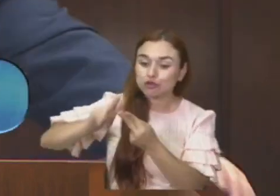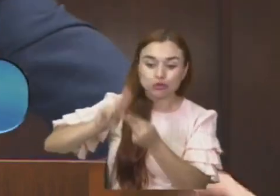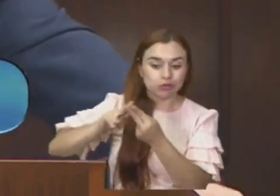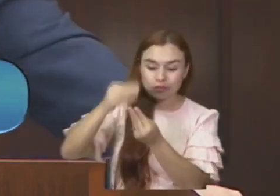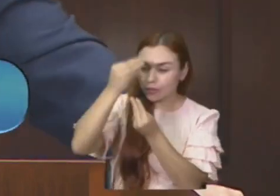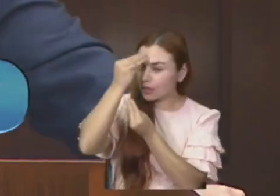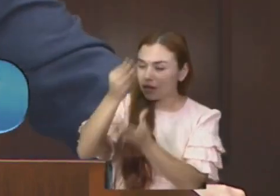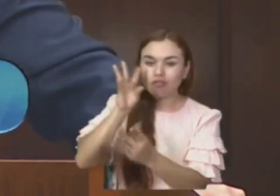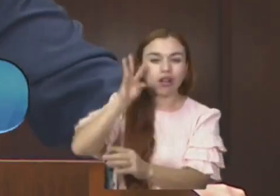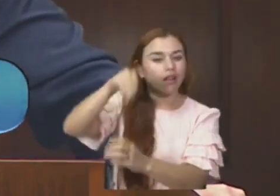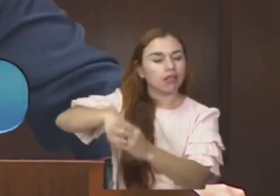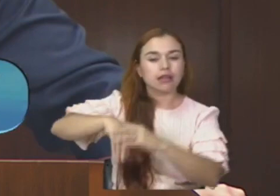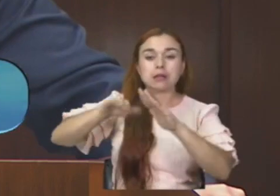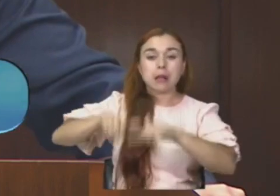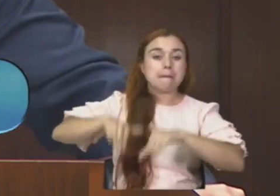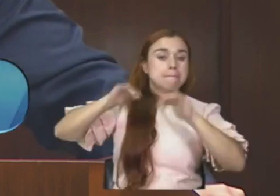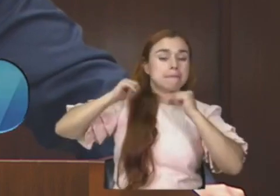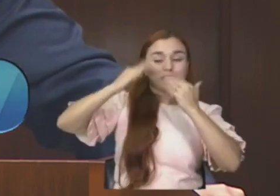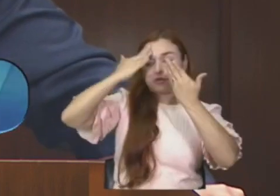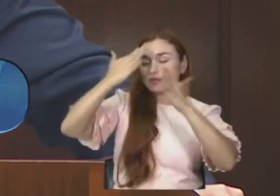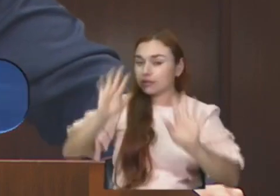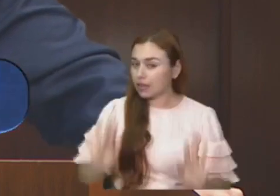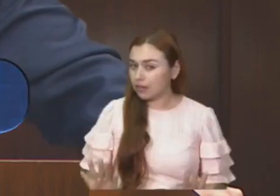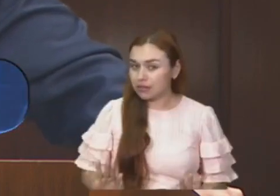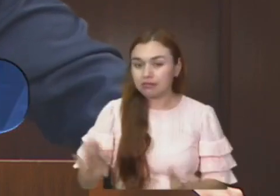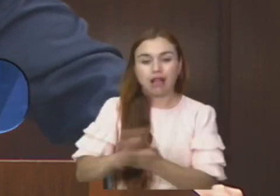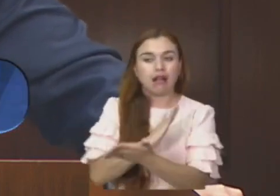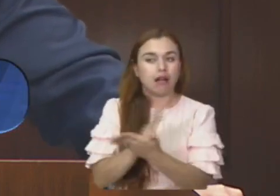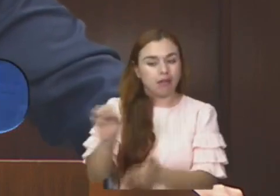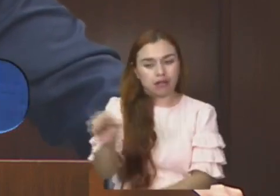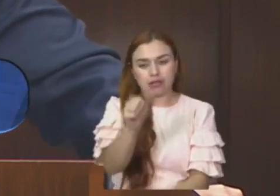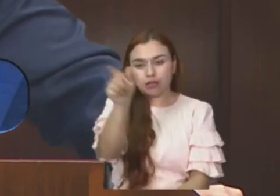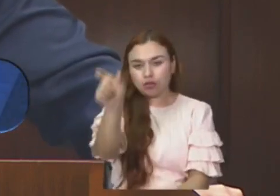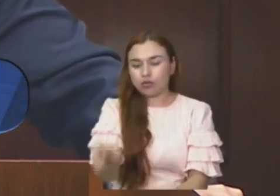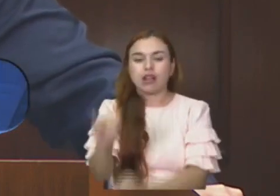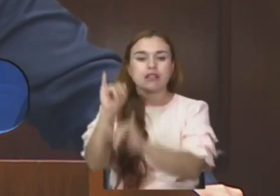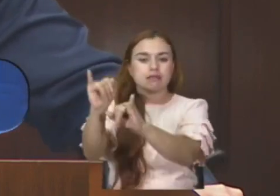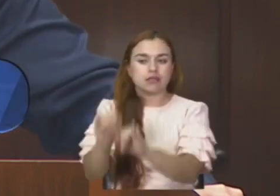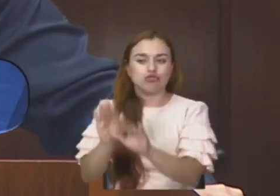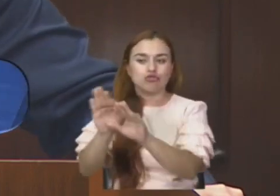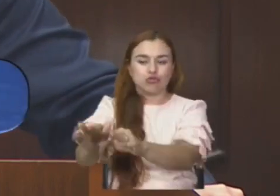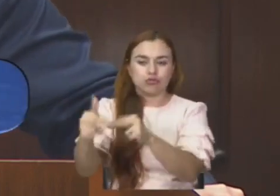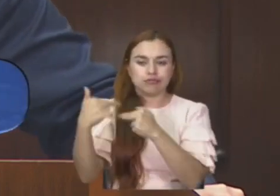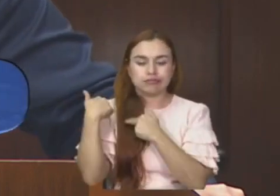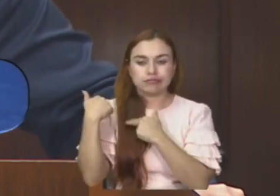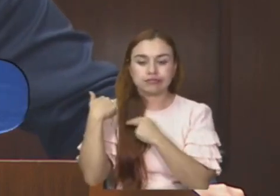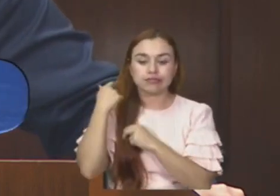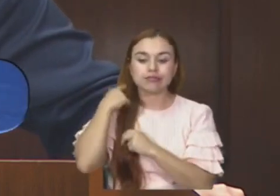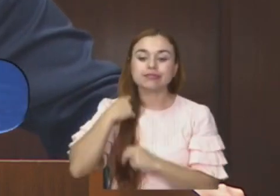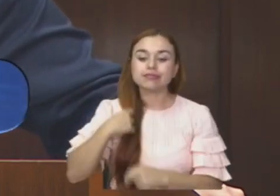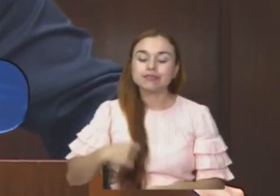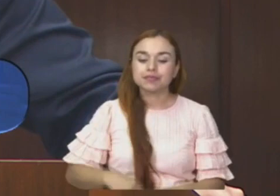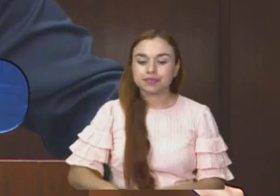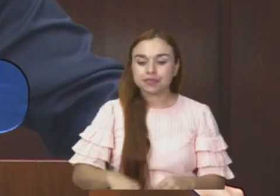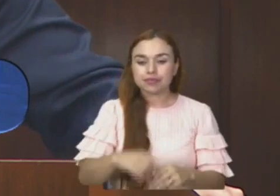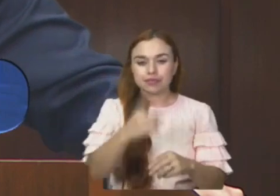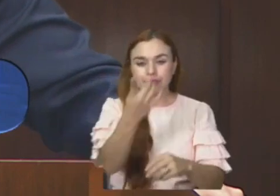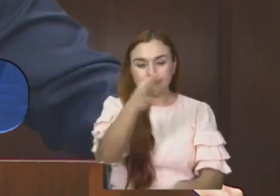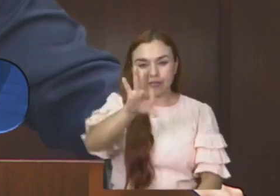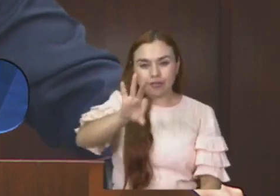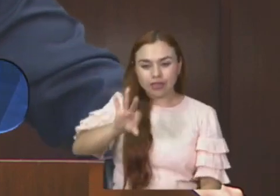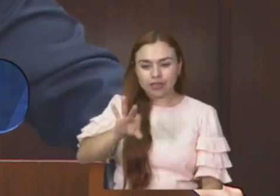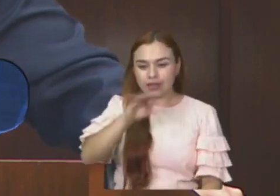información. Pregunta 19. ¿Puede listarnos todas las exoneraciones fiscales con las que cuenta la